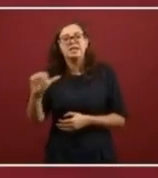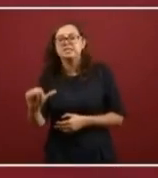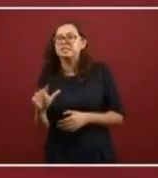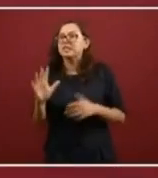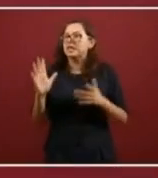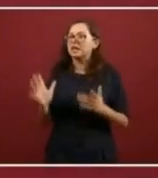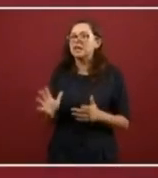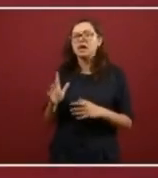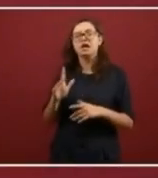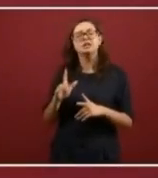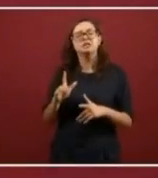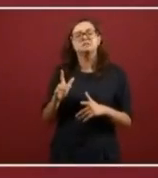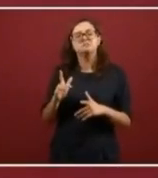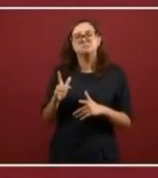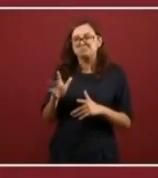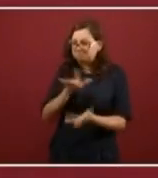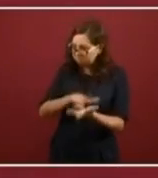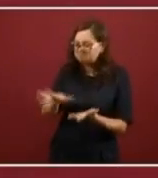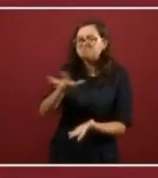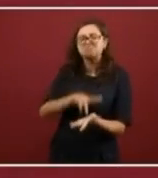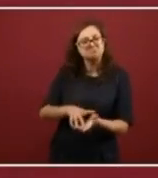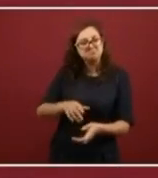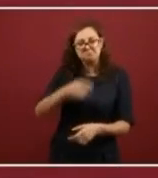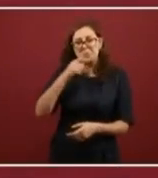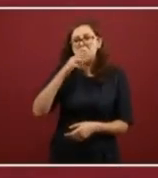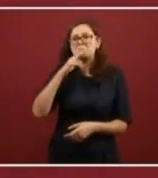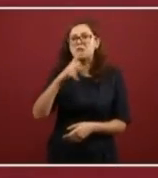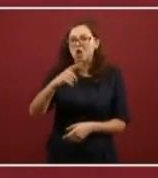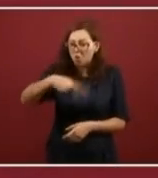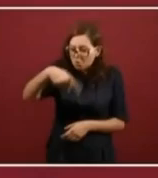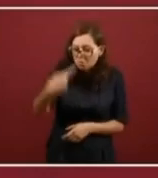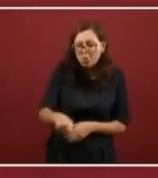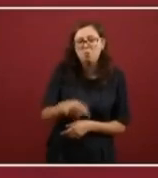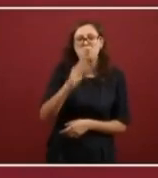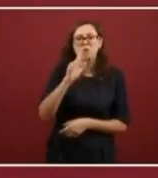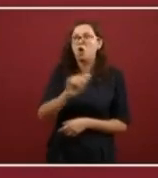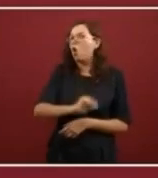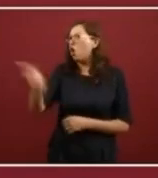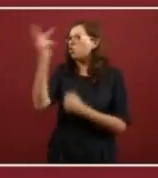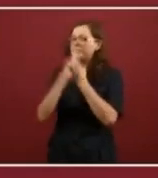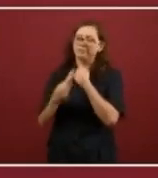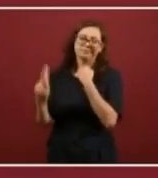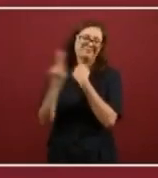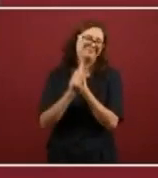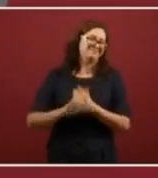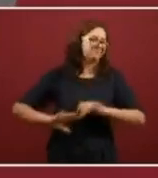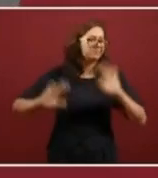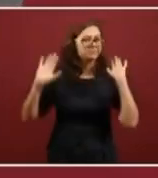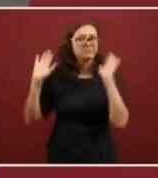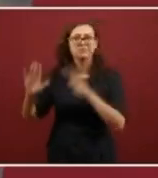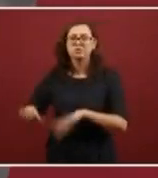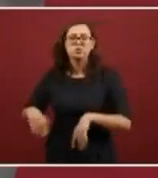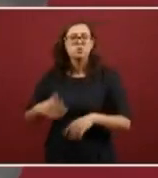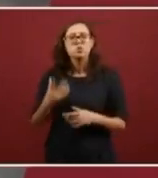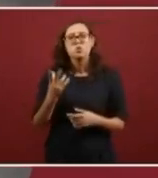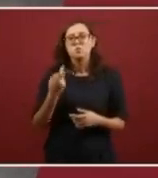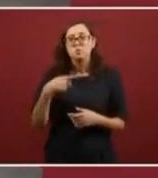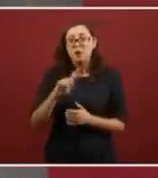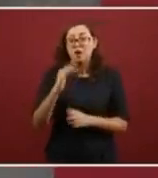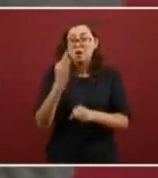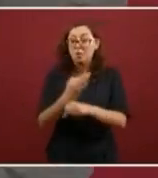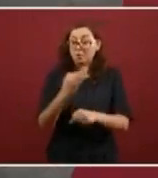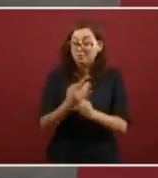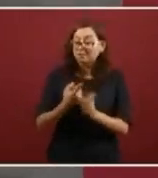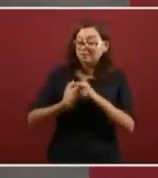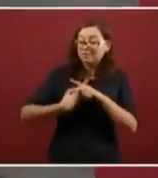que comprar los alimentos en el extranjero. Pero empezamos, y esto también es muy importante,